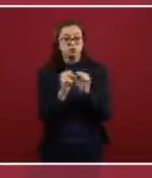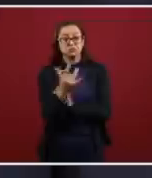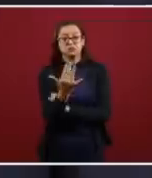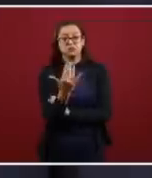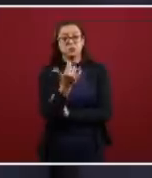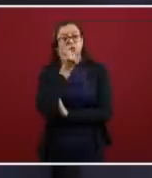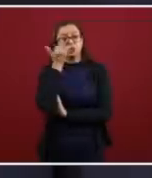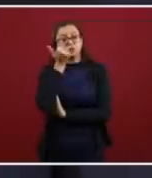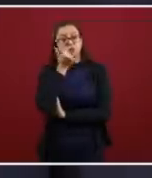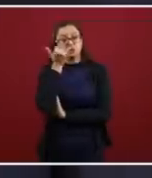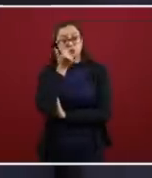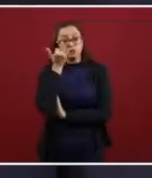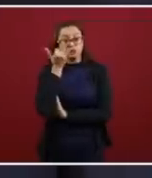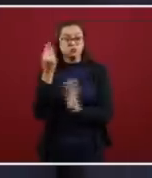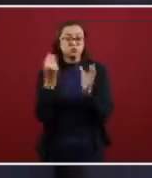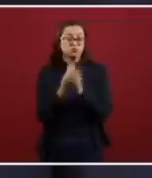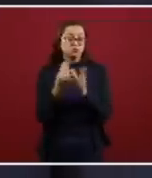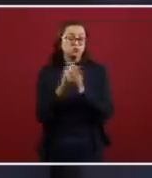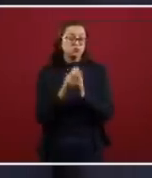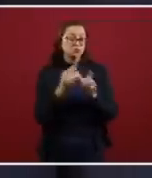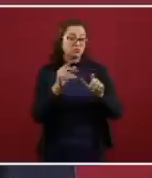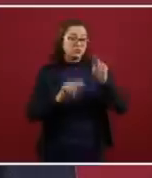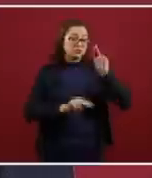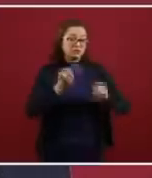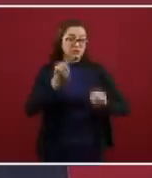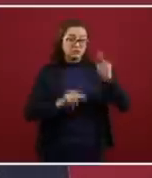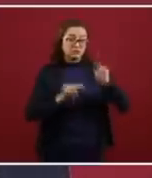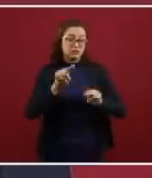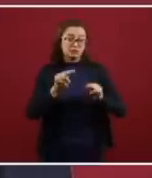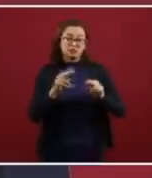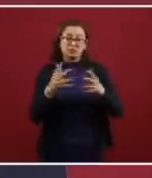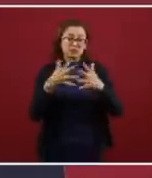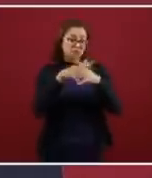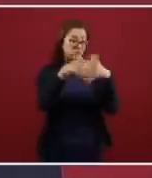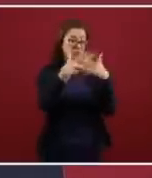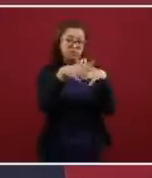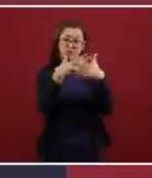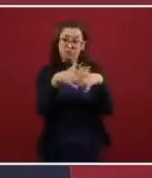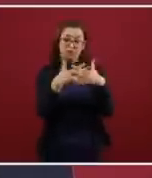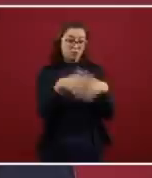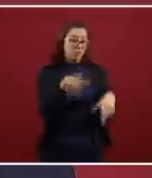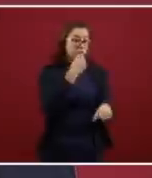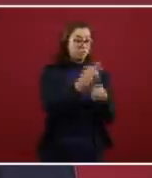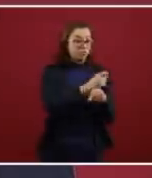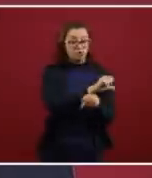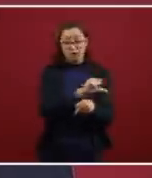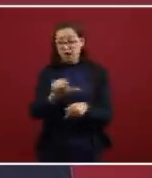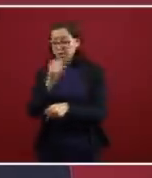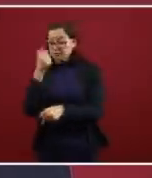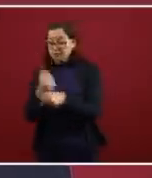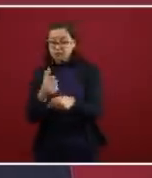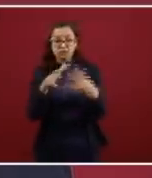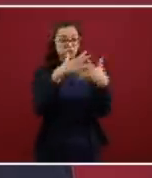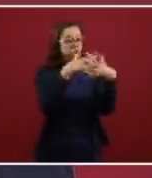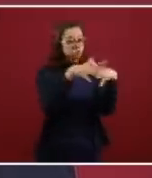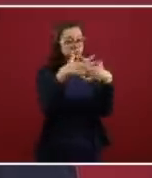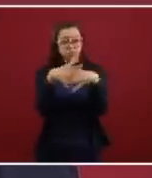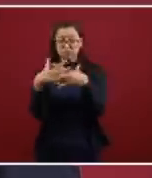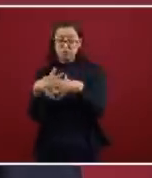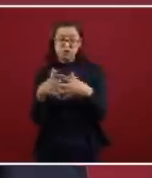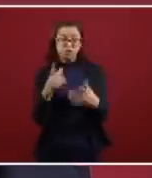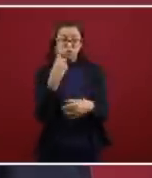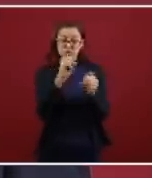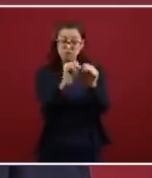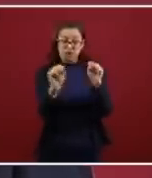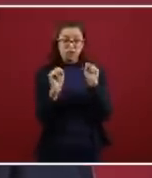y les imparten clases para los 6 grados. Ese es un problema también que tenemos.